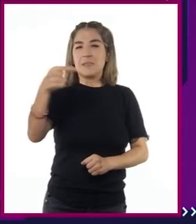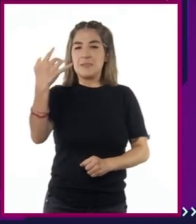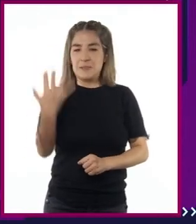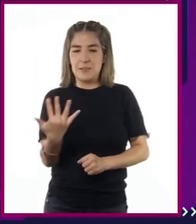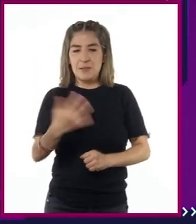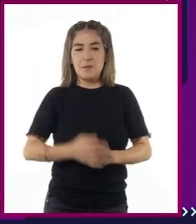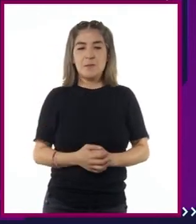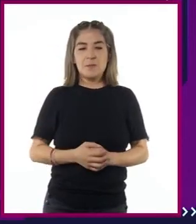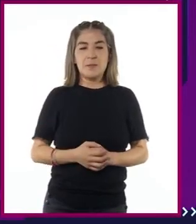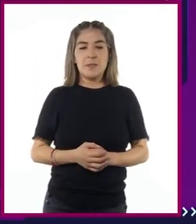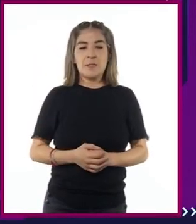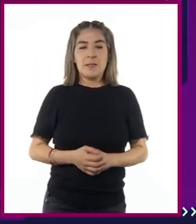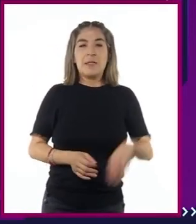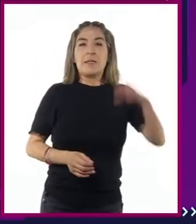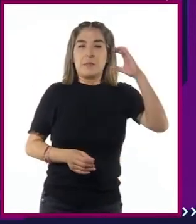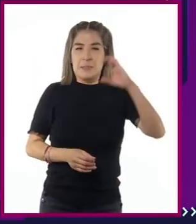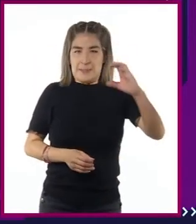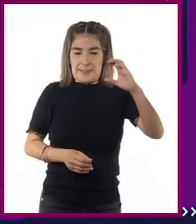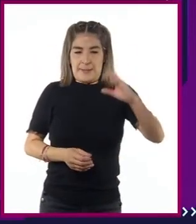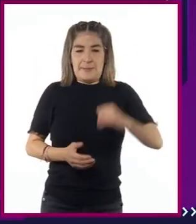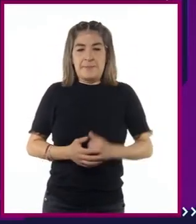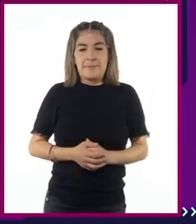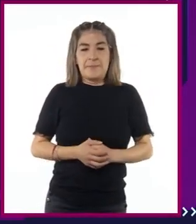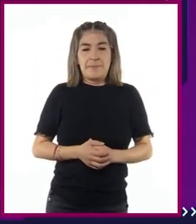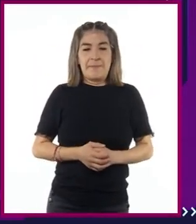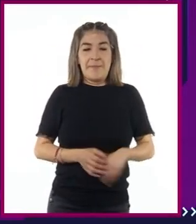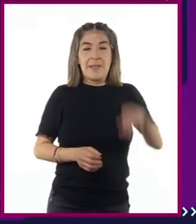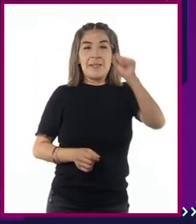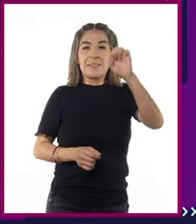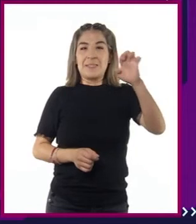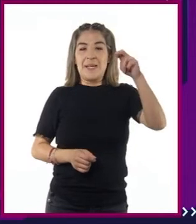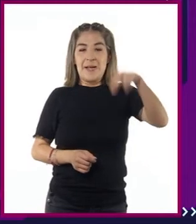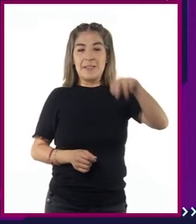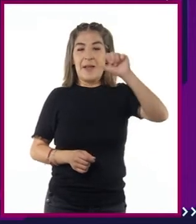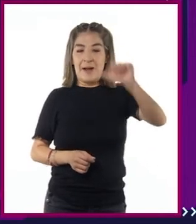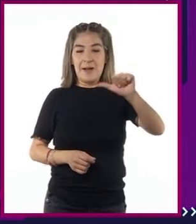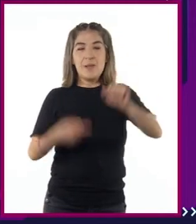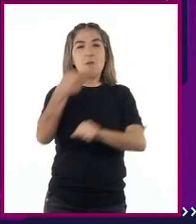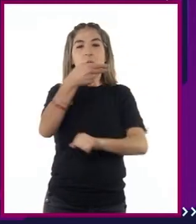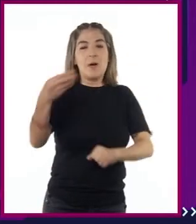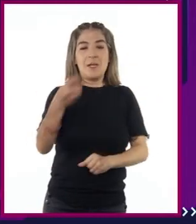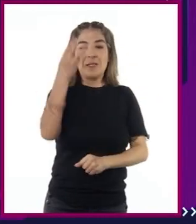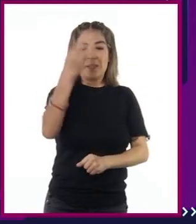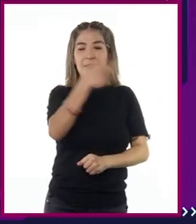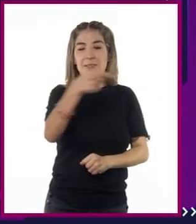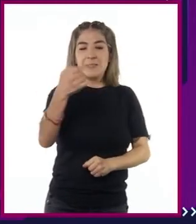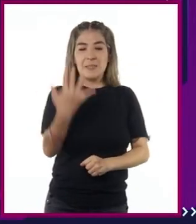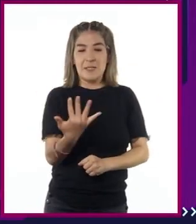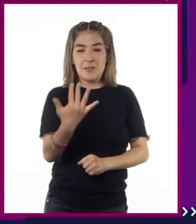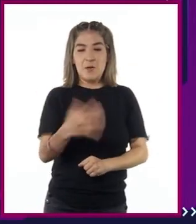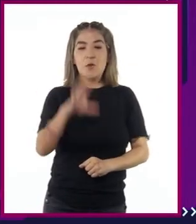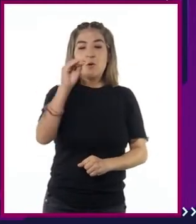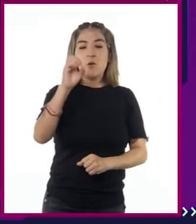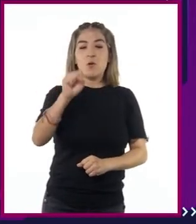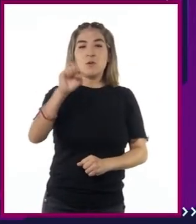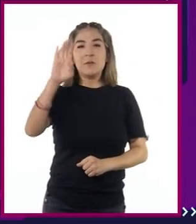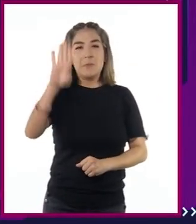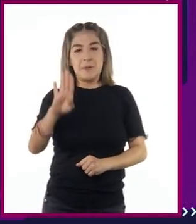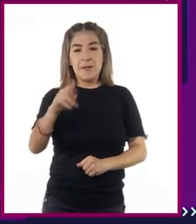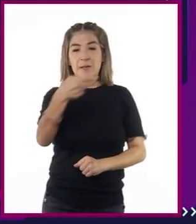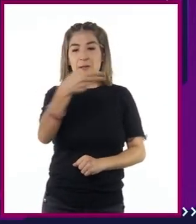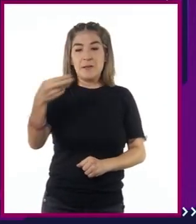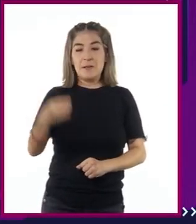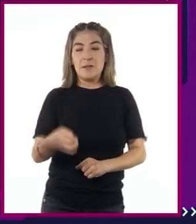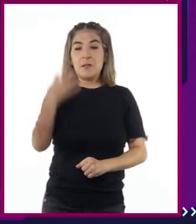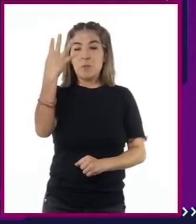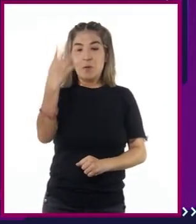3/5. Inciso C, seno de A es igual a 3/5, coseno de B es